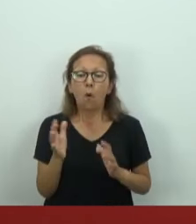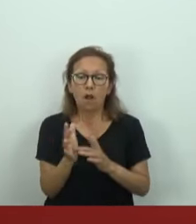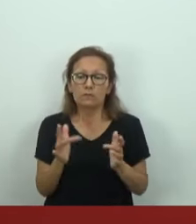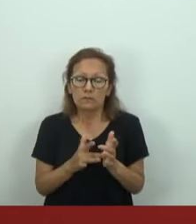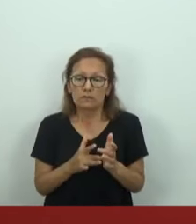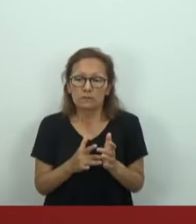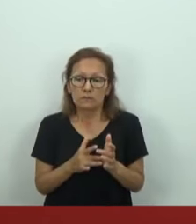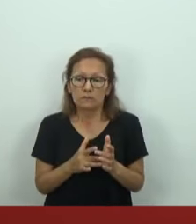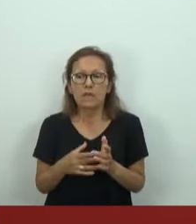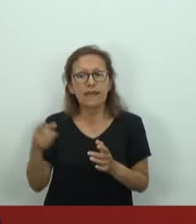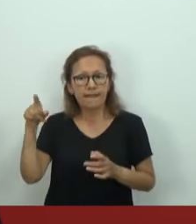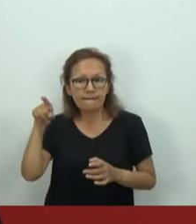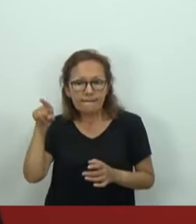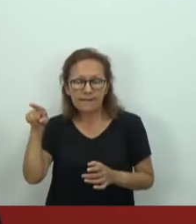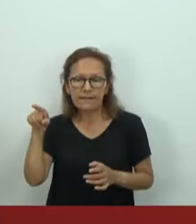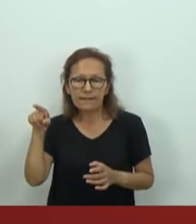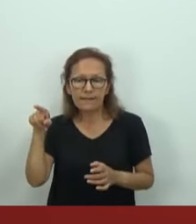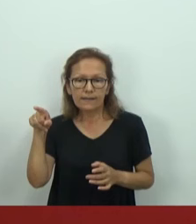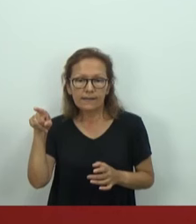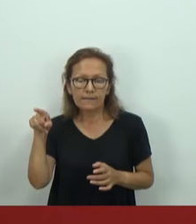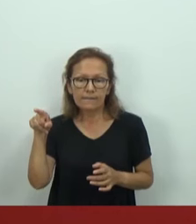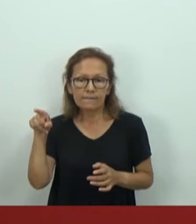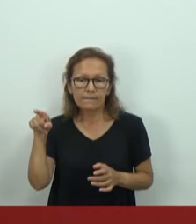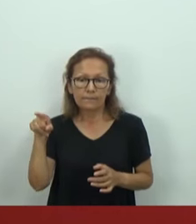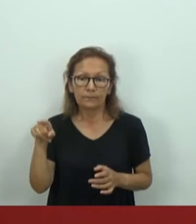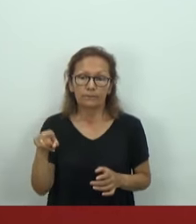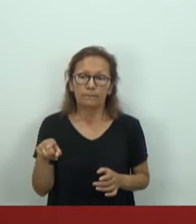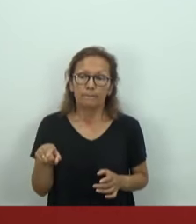Él en ningún momento de su vida podía pecar.